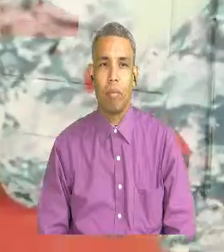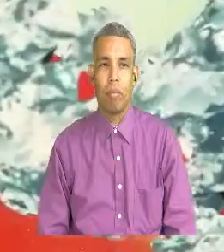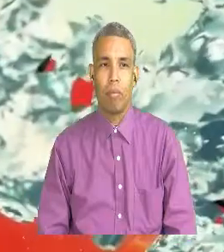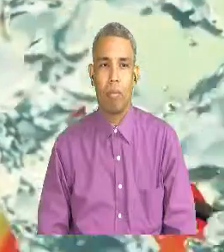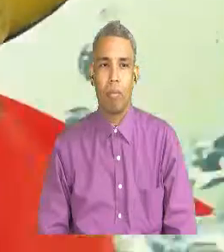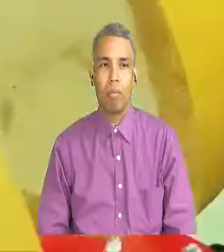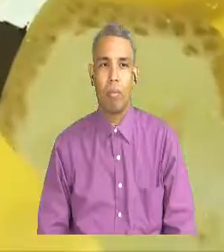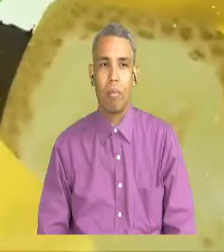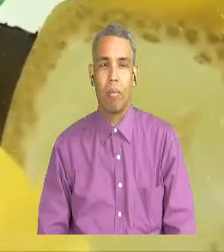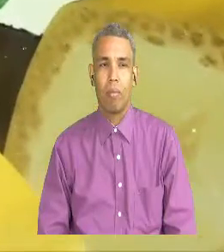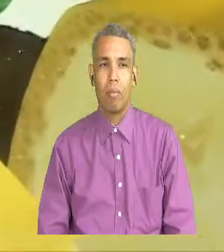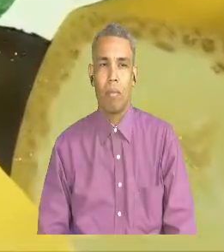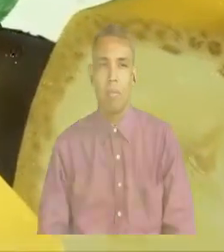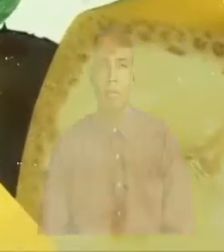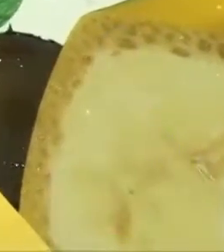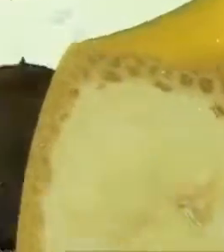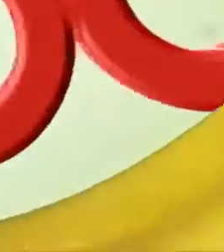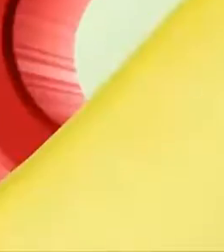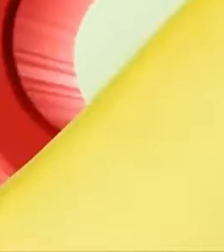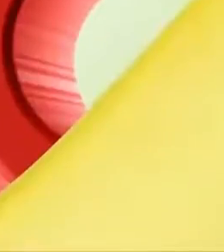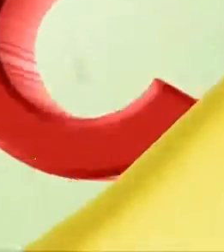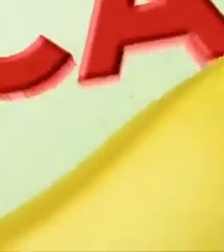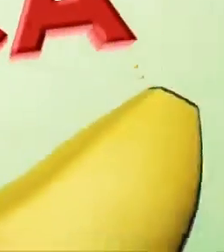esos colores.